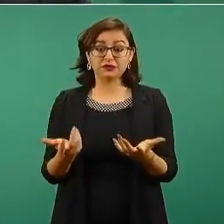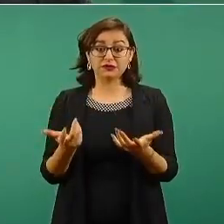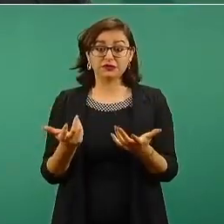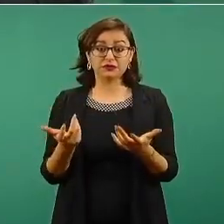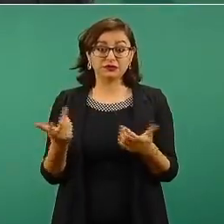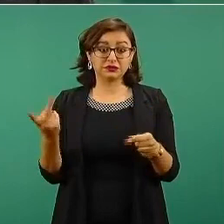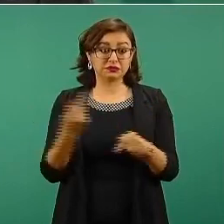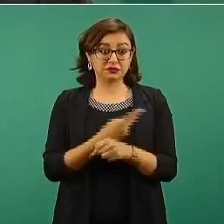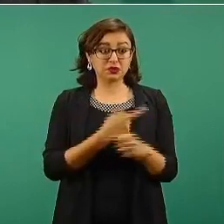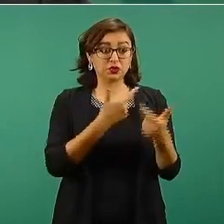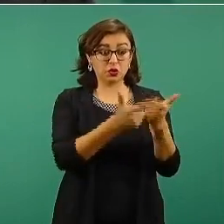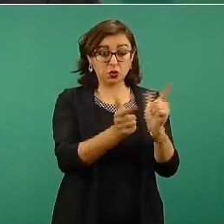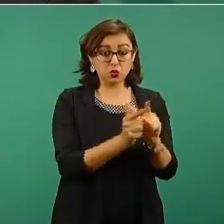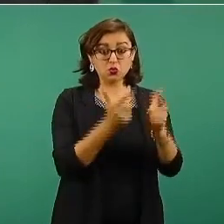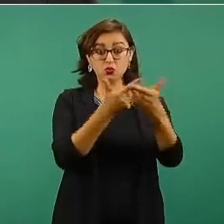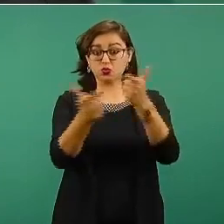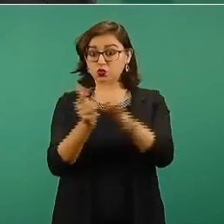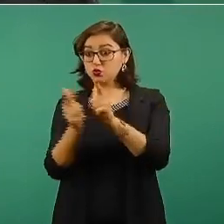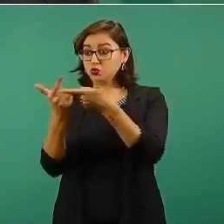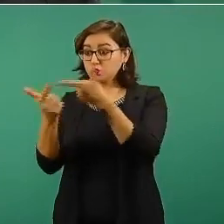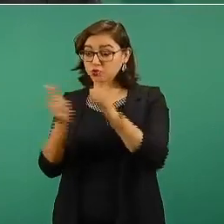equipos de publicistas ofreciendo